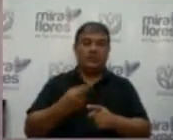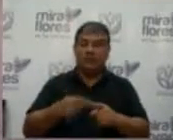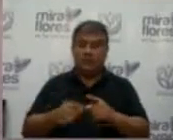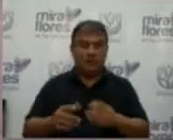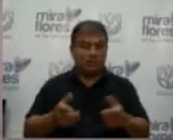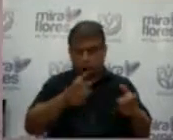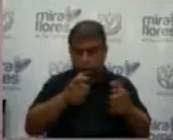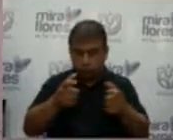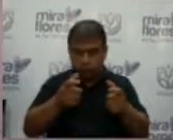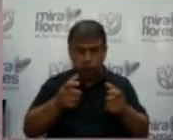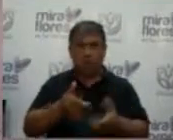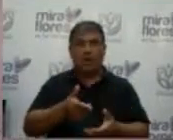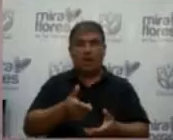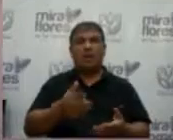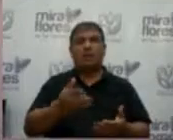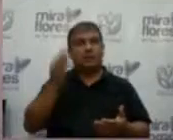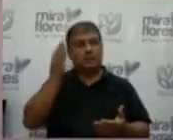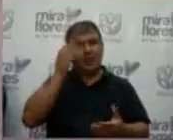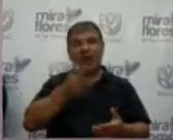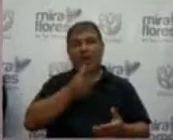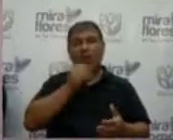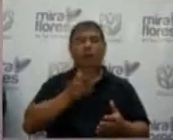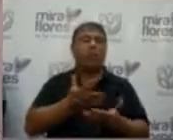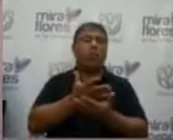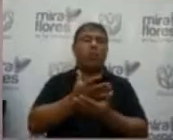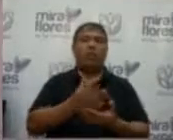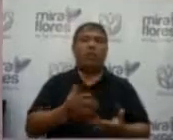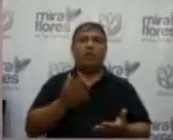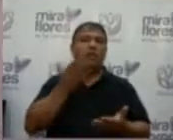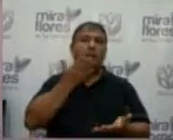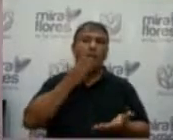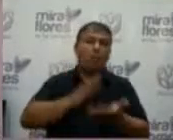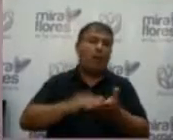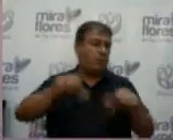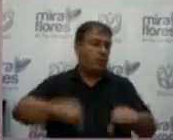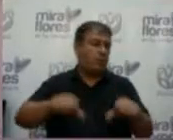siempre controlada para que, porque ustedes saben que el agua también se pasa, el agua